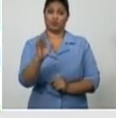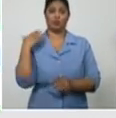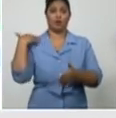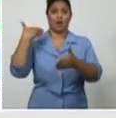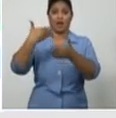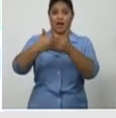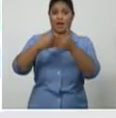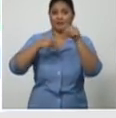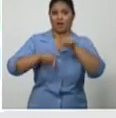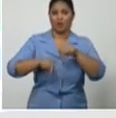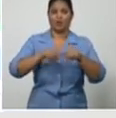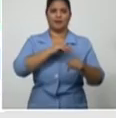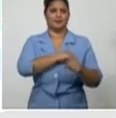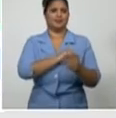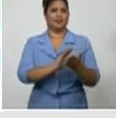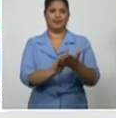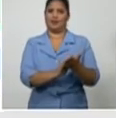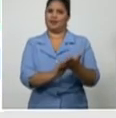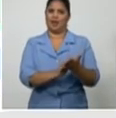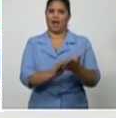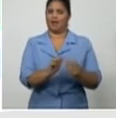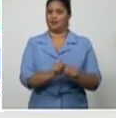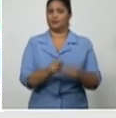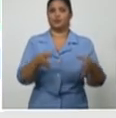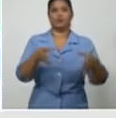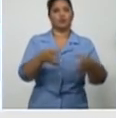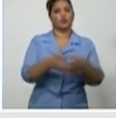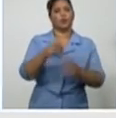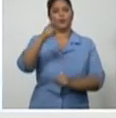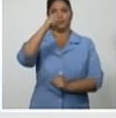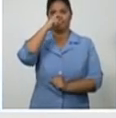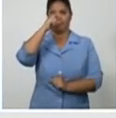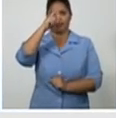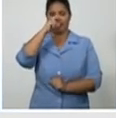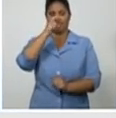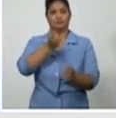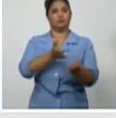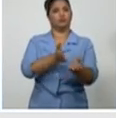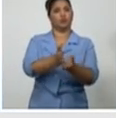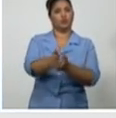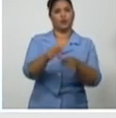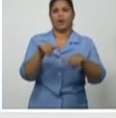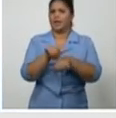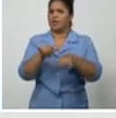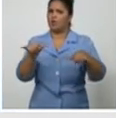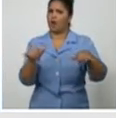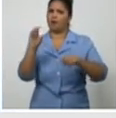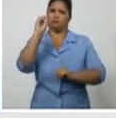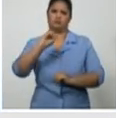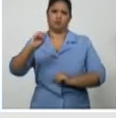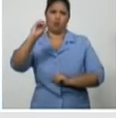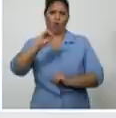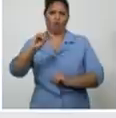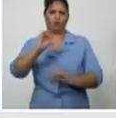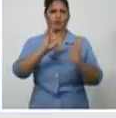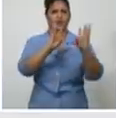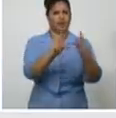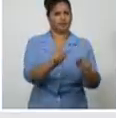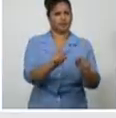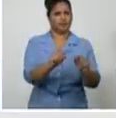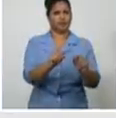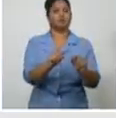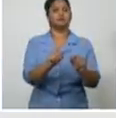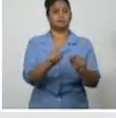diagnóstico. Por grupos de edades, sigue sin modificarse de manera positiva el número de